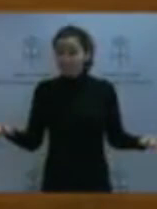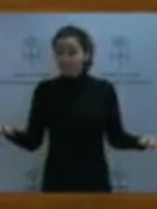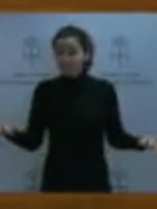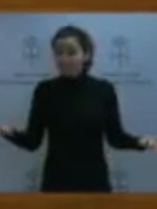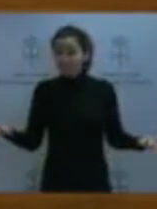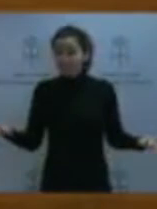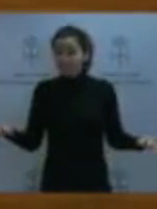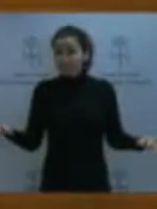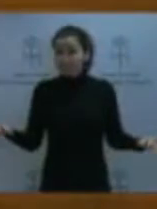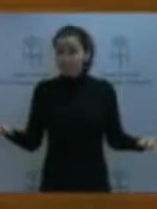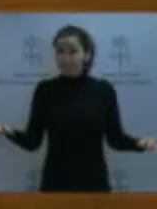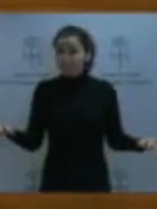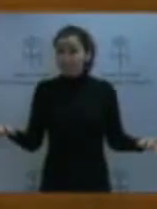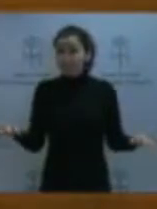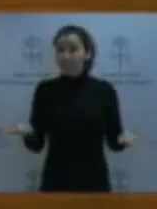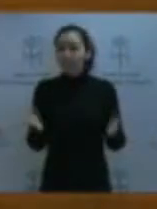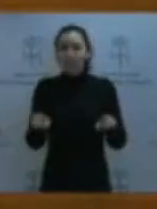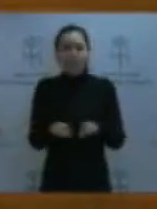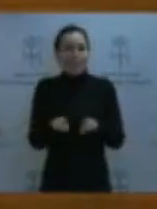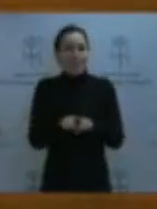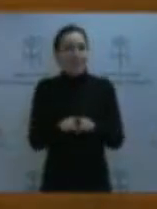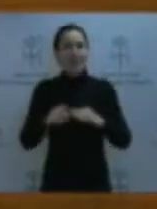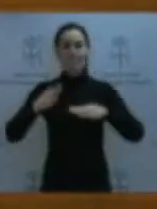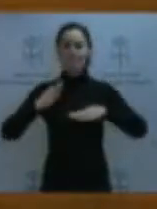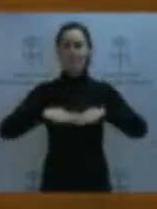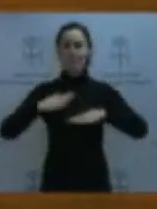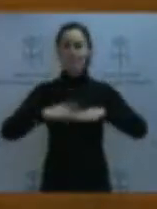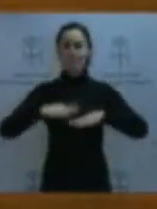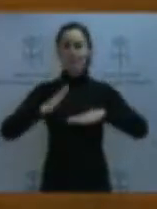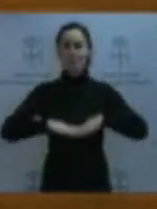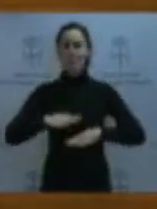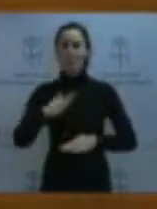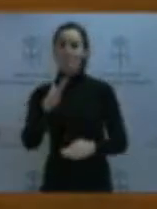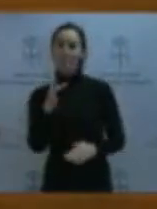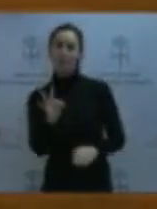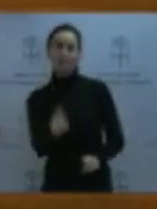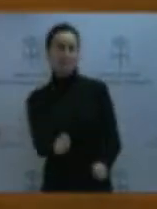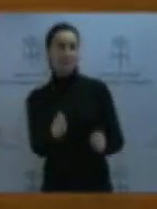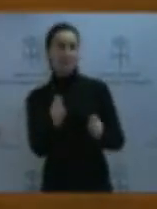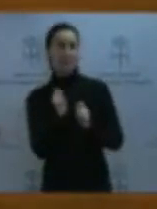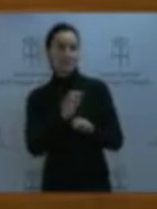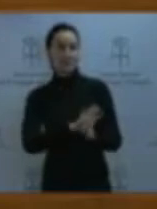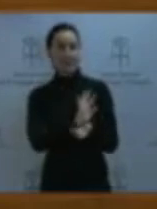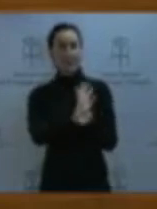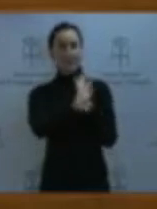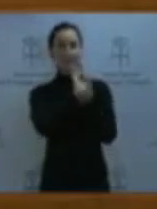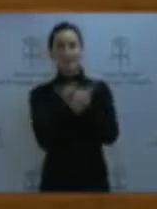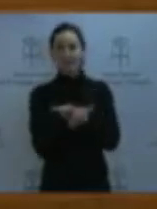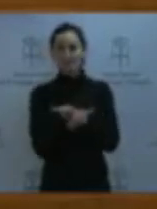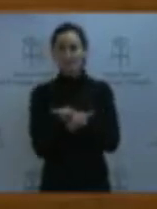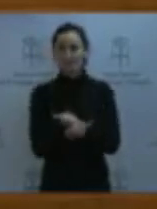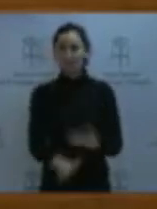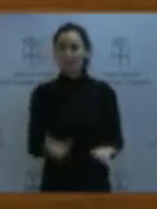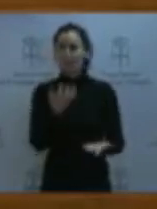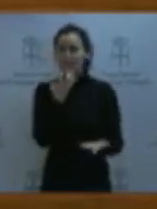política de querer hacer el más mínimo gesto para remontar esa situación. Con todo, si de verdad